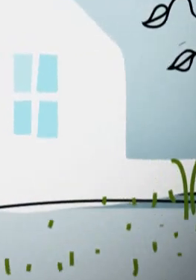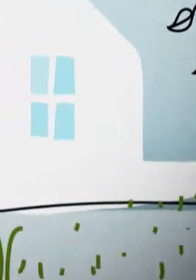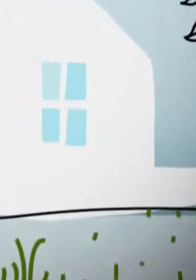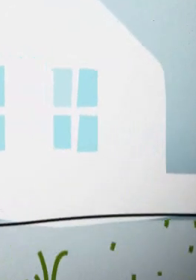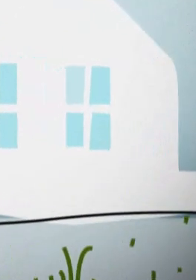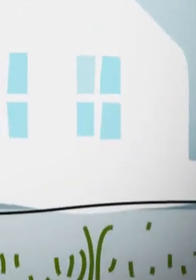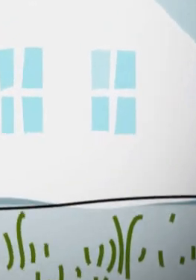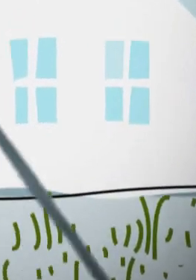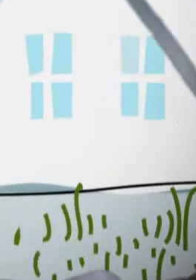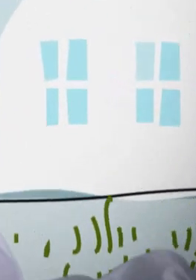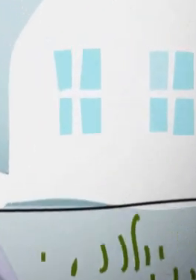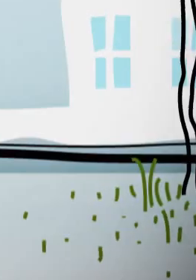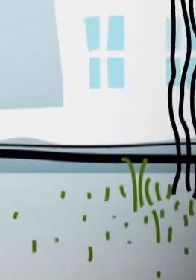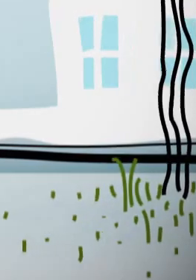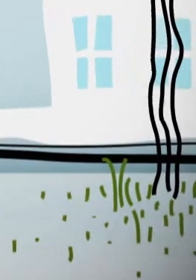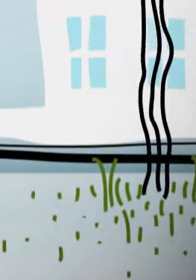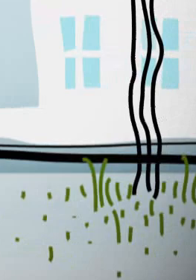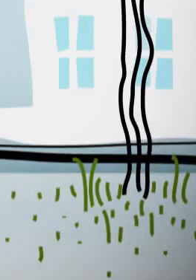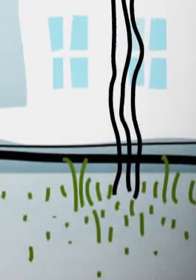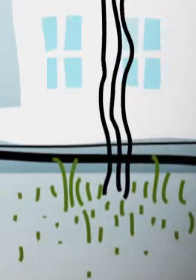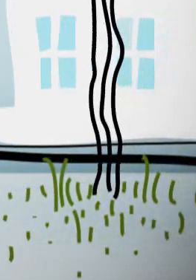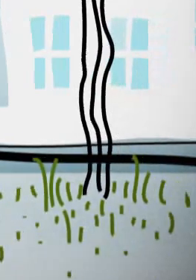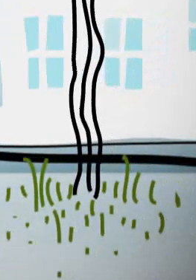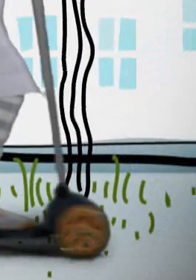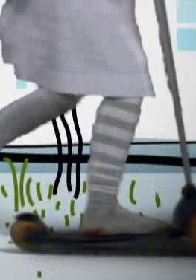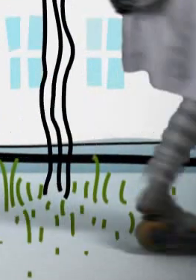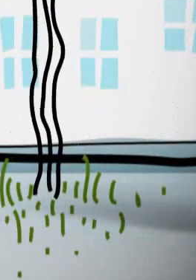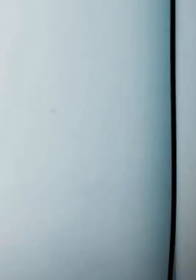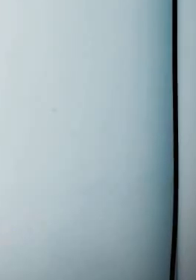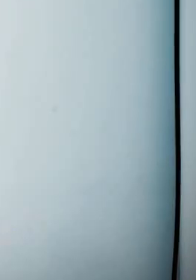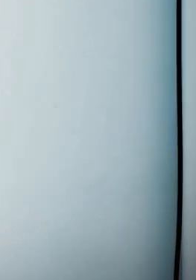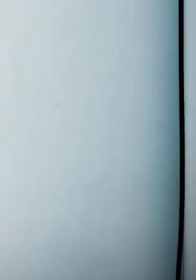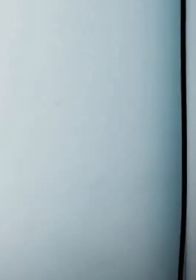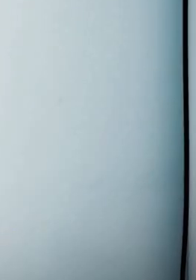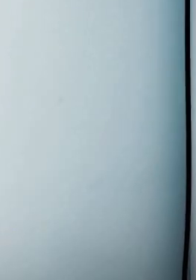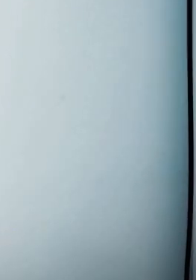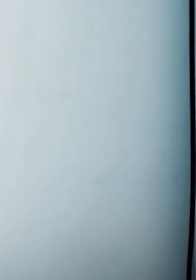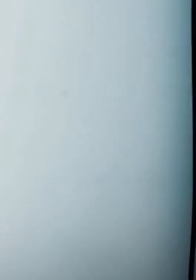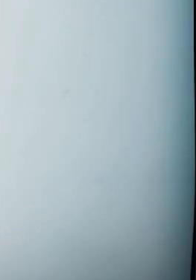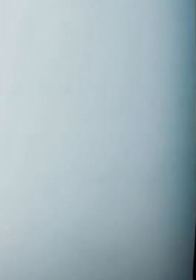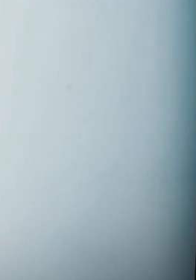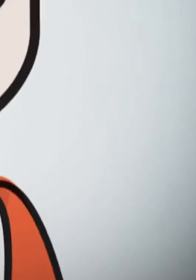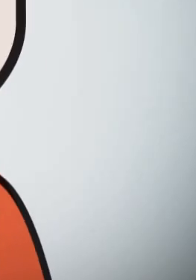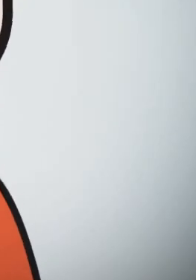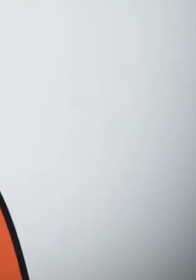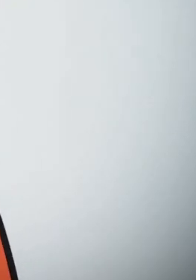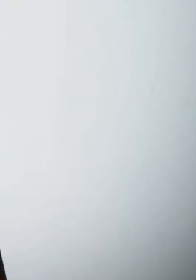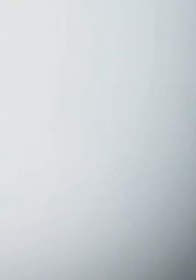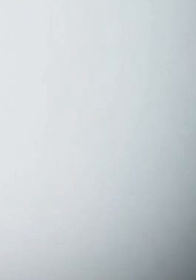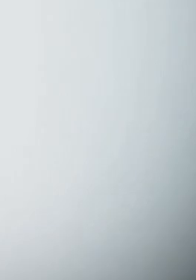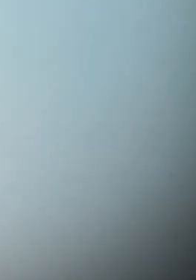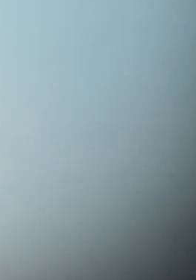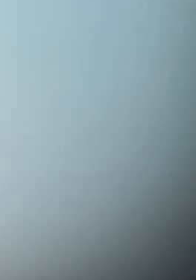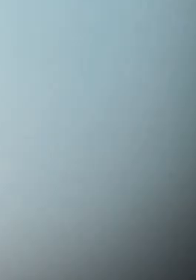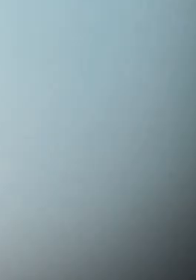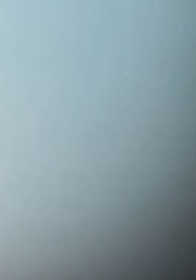explica, parece más fácil. Tiene un nombre lo que estudia, pero nunca me lo acuerdo.